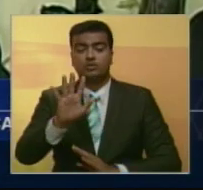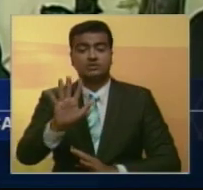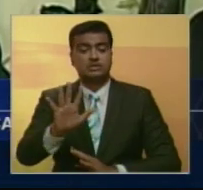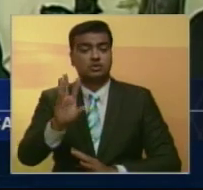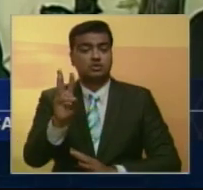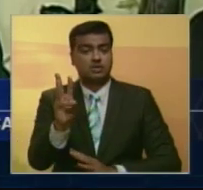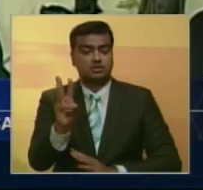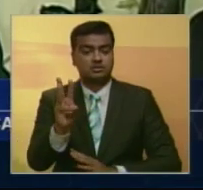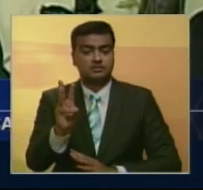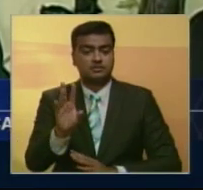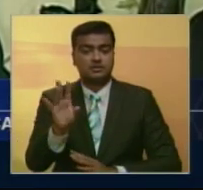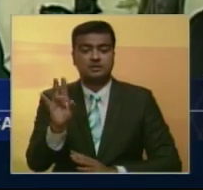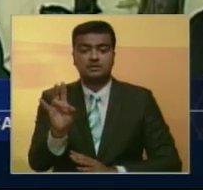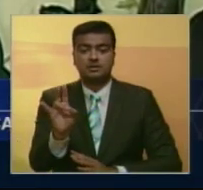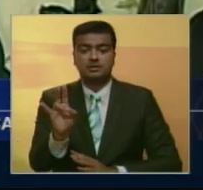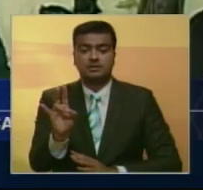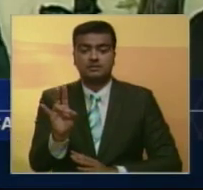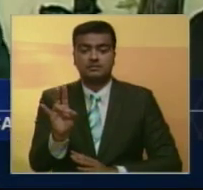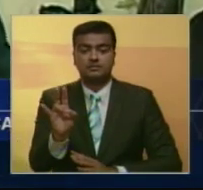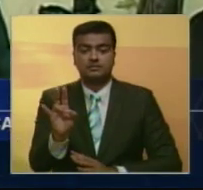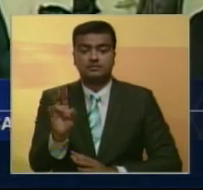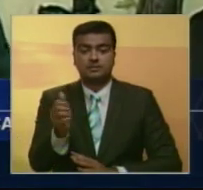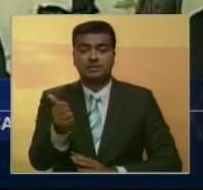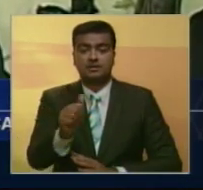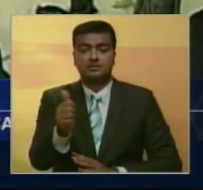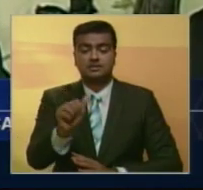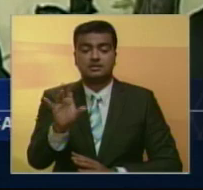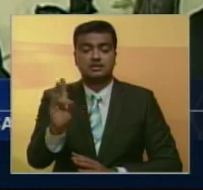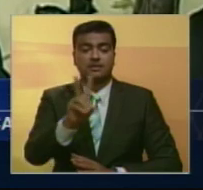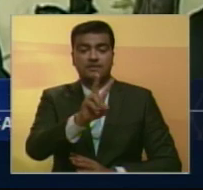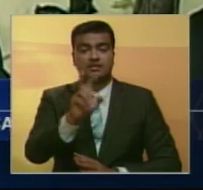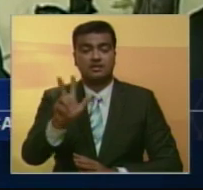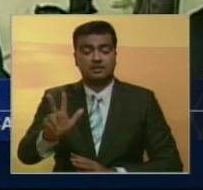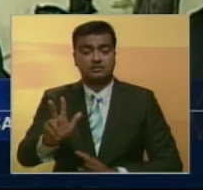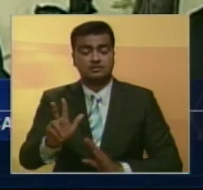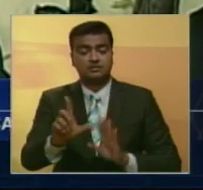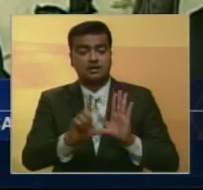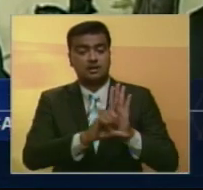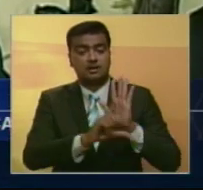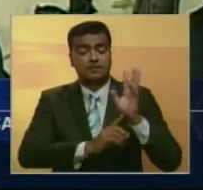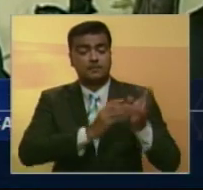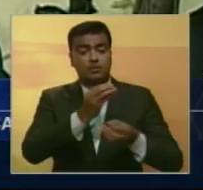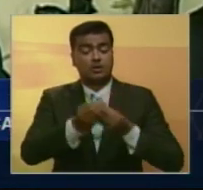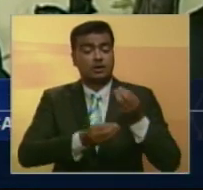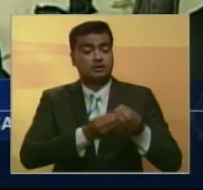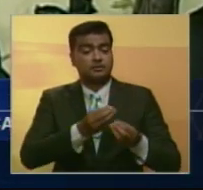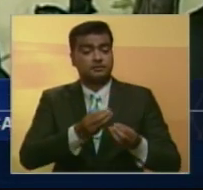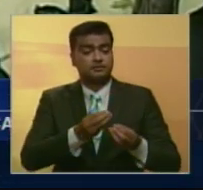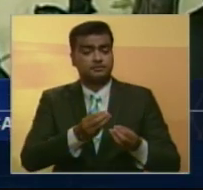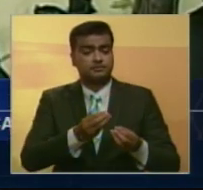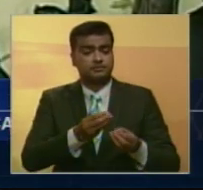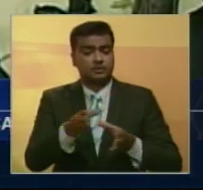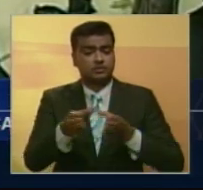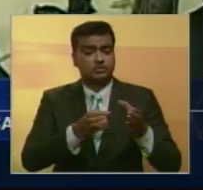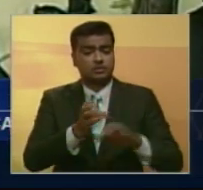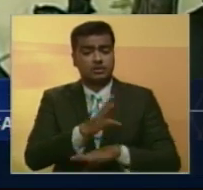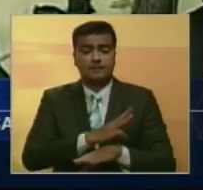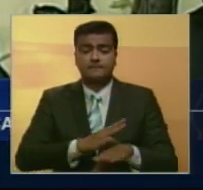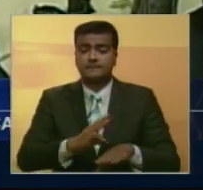5, 6, 7, 10, 17 y 23 de la Ley Orgánica sobre Estados de Sección en Consejo de